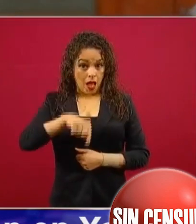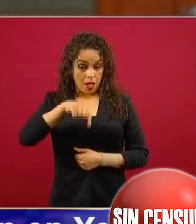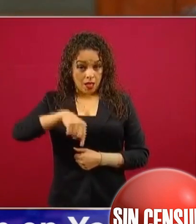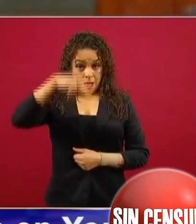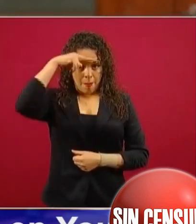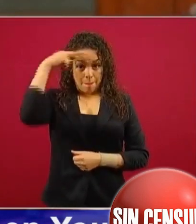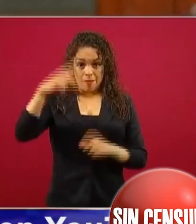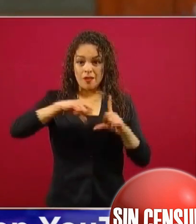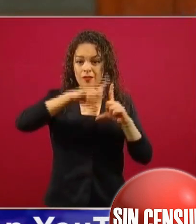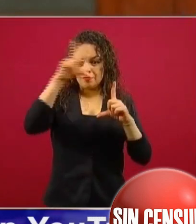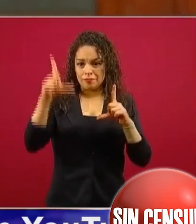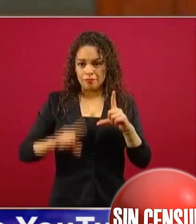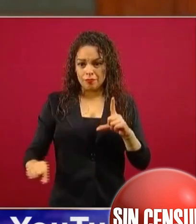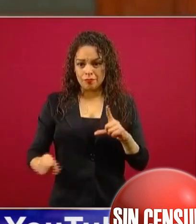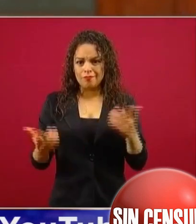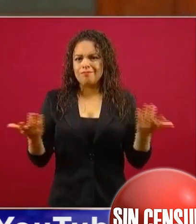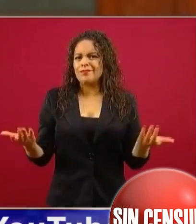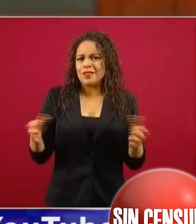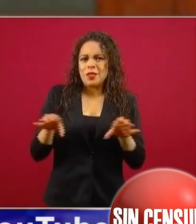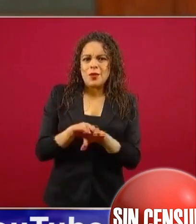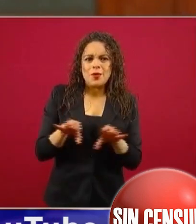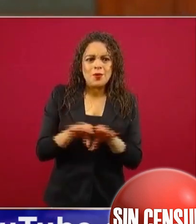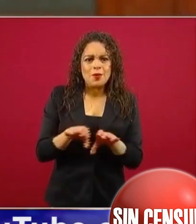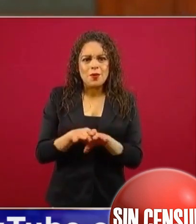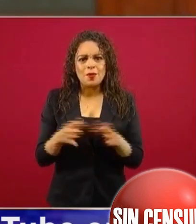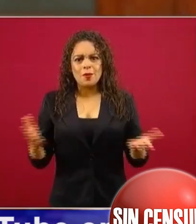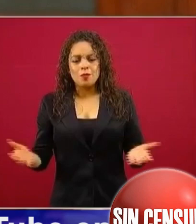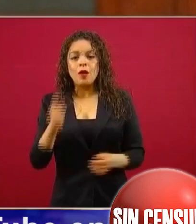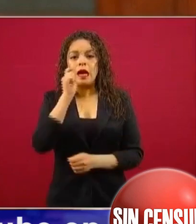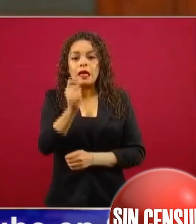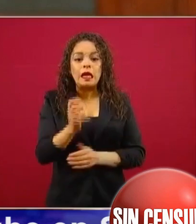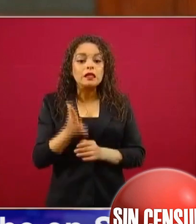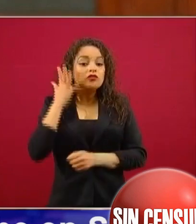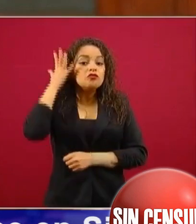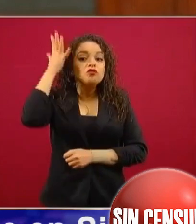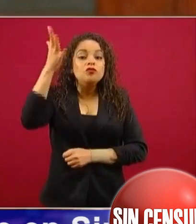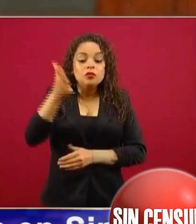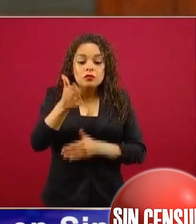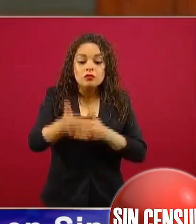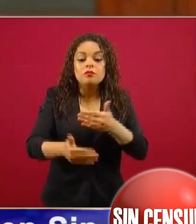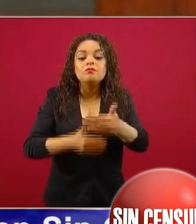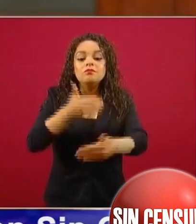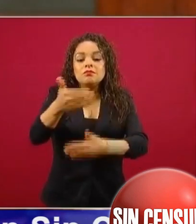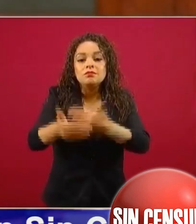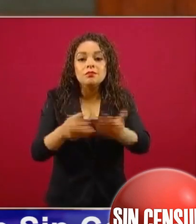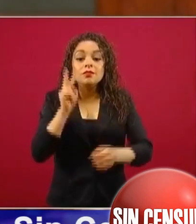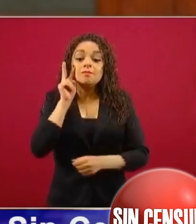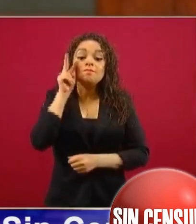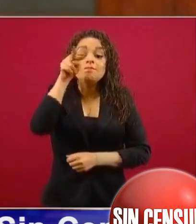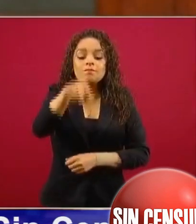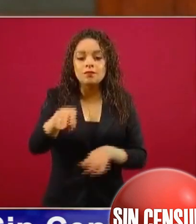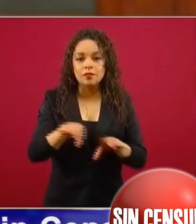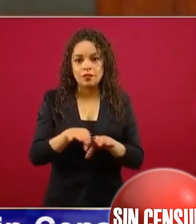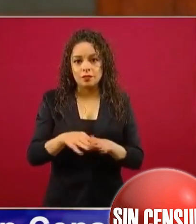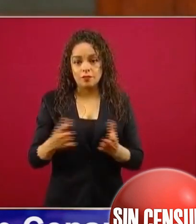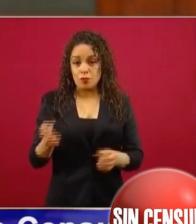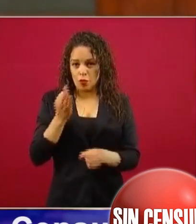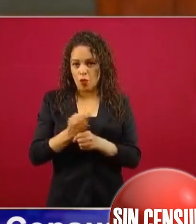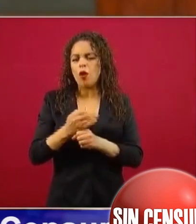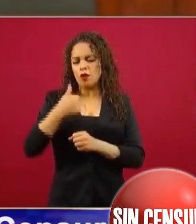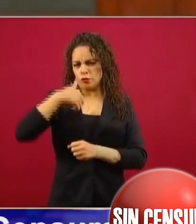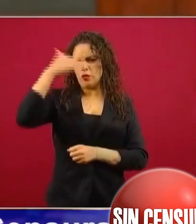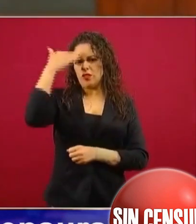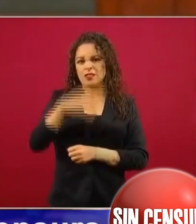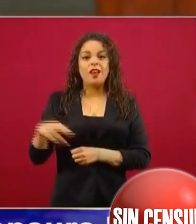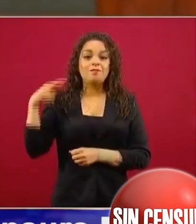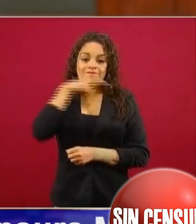¿cómo quedamos? ¿Qué hay hacia adelante? ¿Cómo lo vemos? Sé que es muy pronto por el tema de que apenas vamos